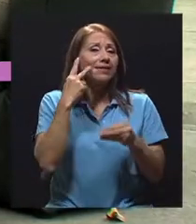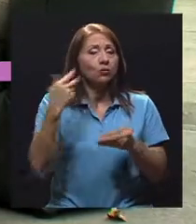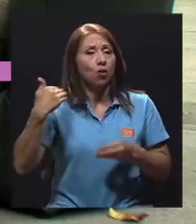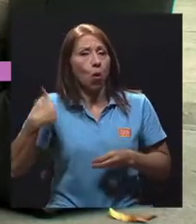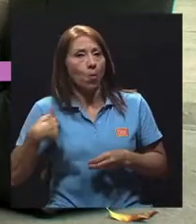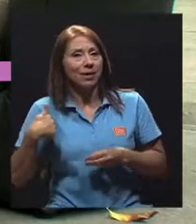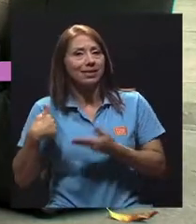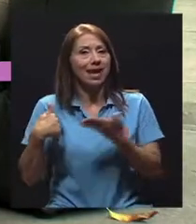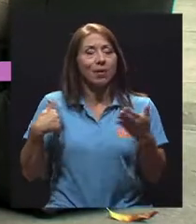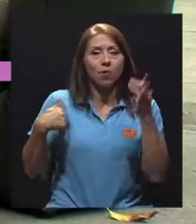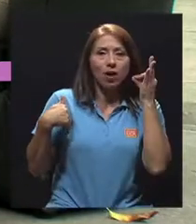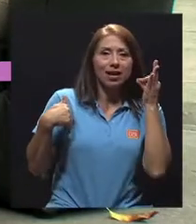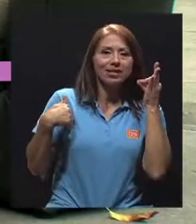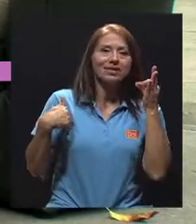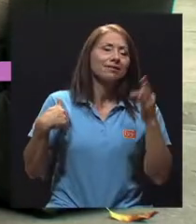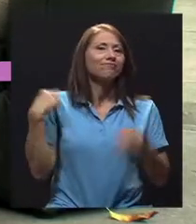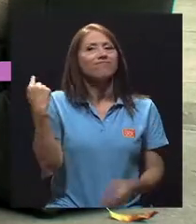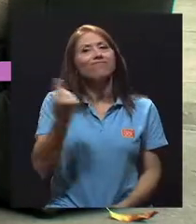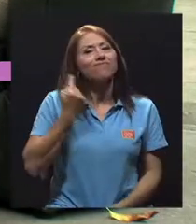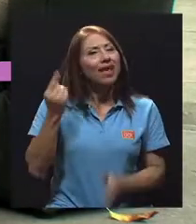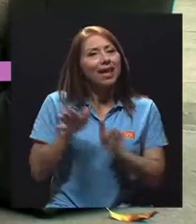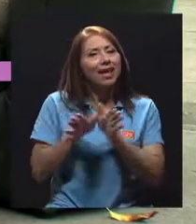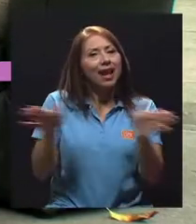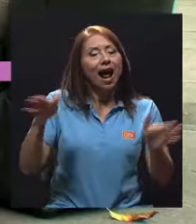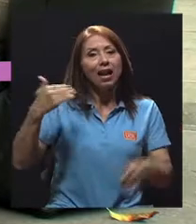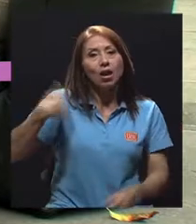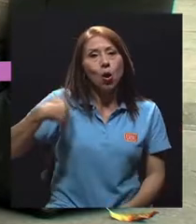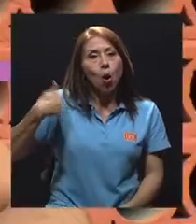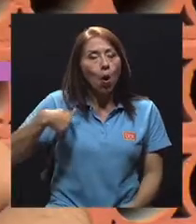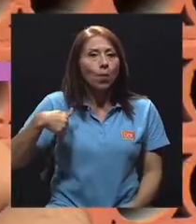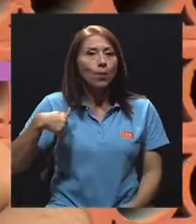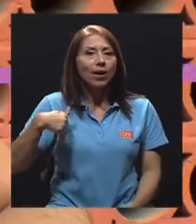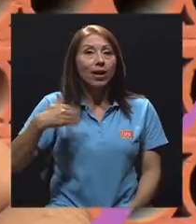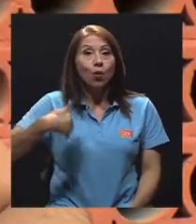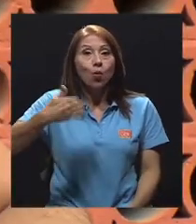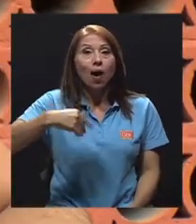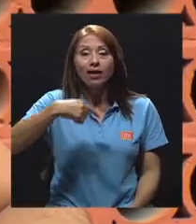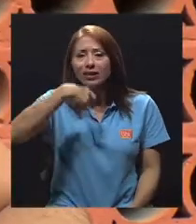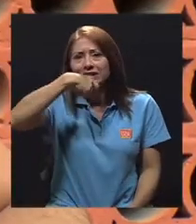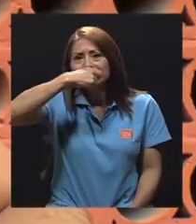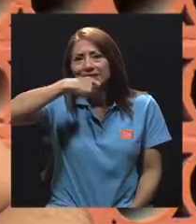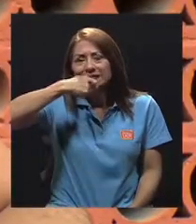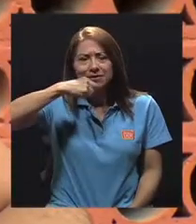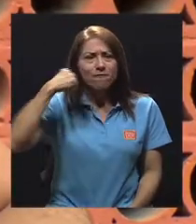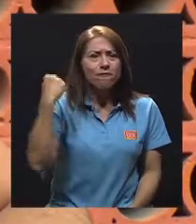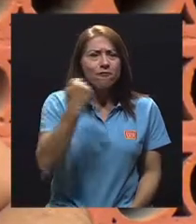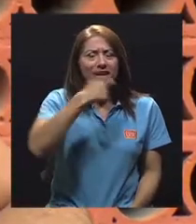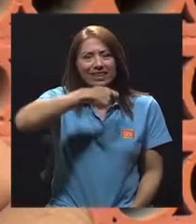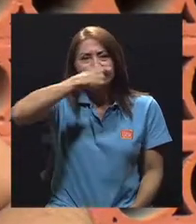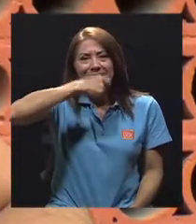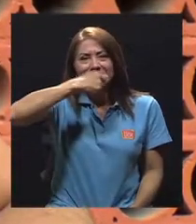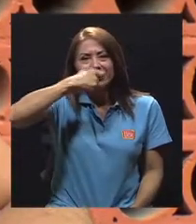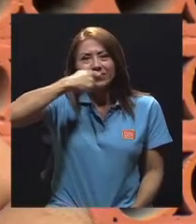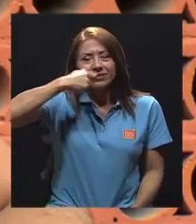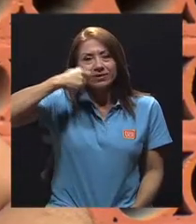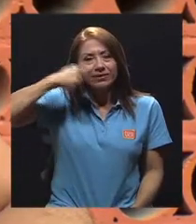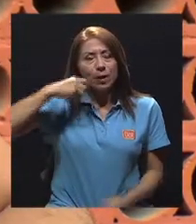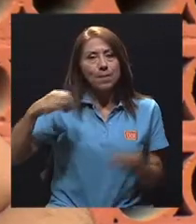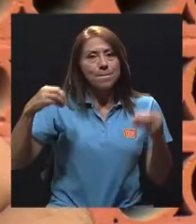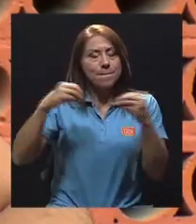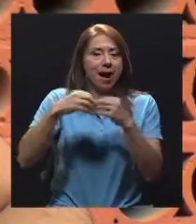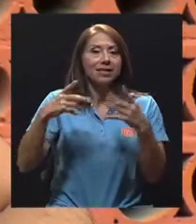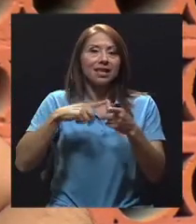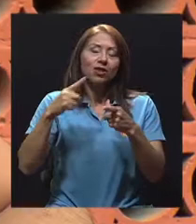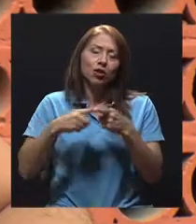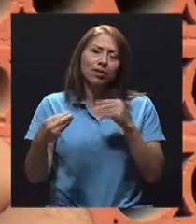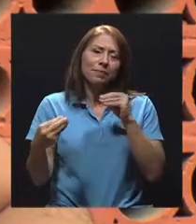en hombres que en mujeres, ¿verdad? El hombre, por lo general, la fuerza que ejerce al cepillarse los dientes es más